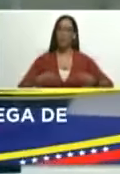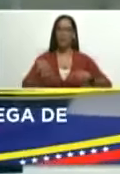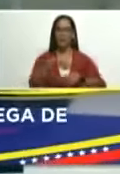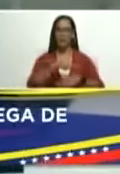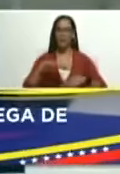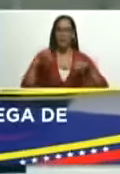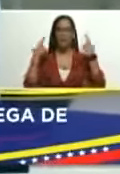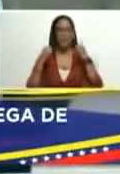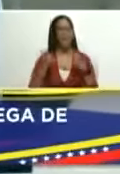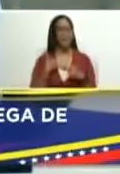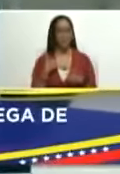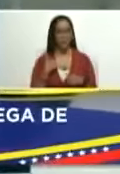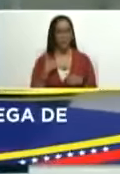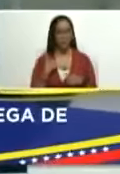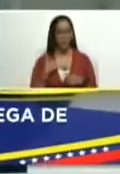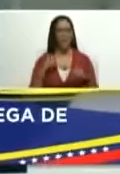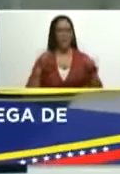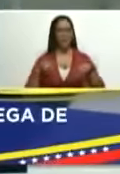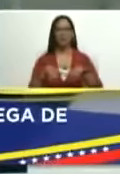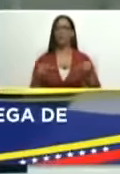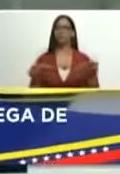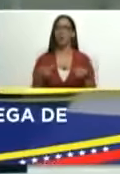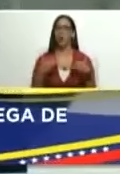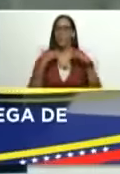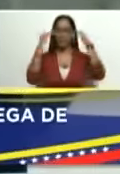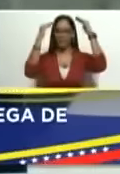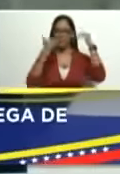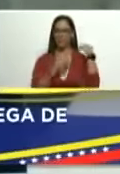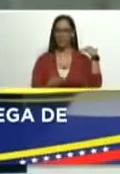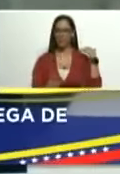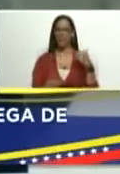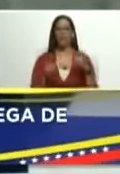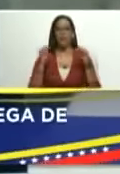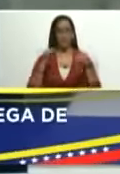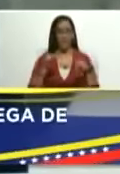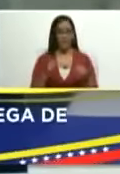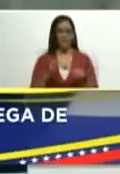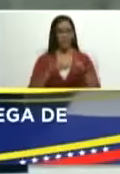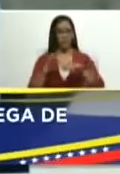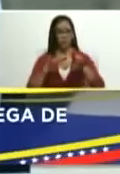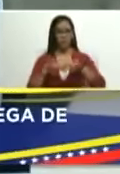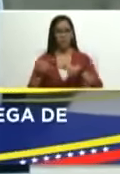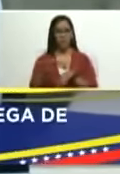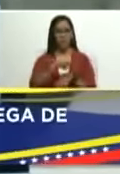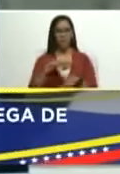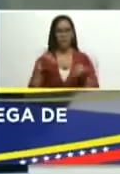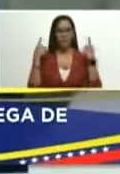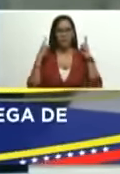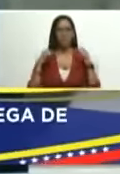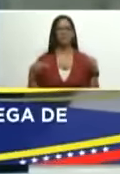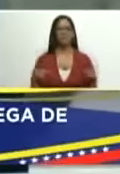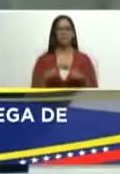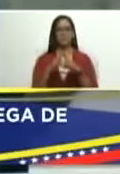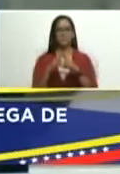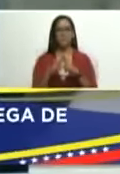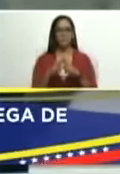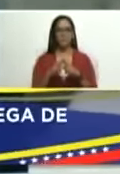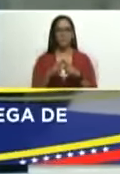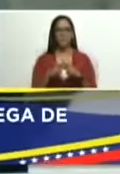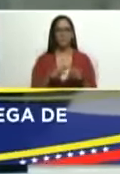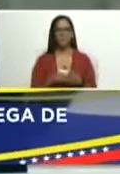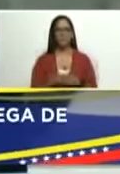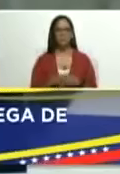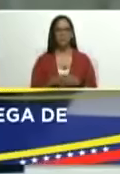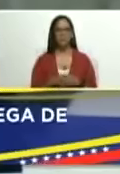Y aprovecho esta ocasión, mi comandante presidente, que en esa reconstrucción de esa Plaza Vargas nos encontramos esto